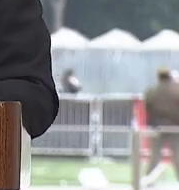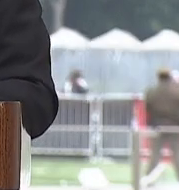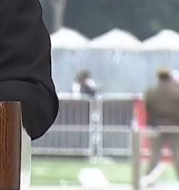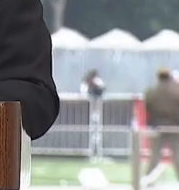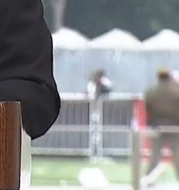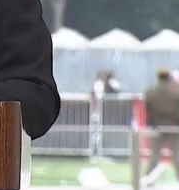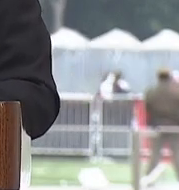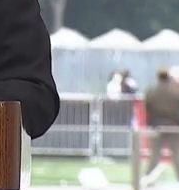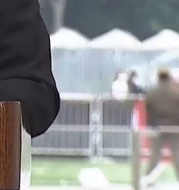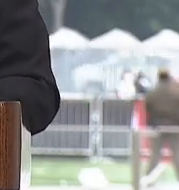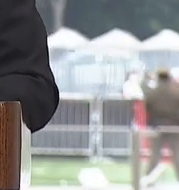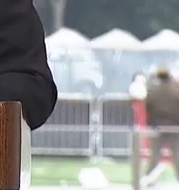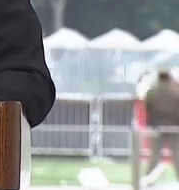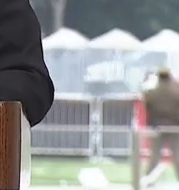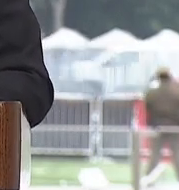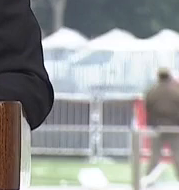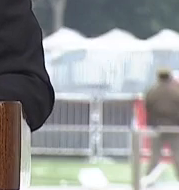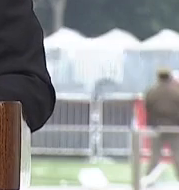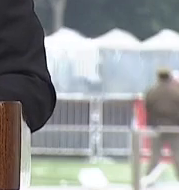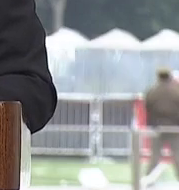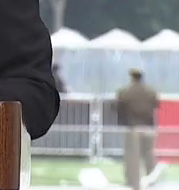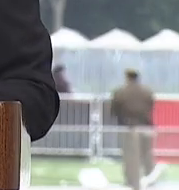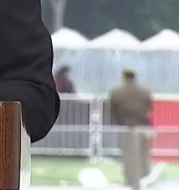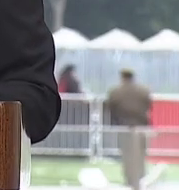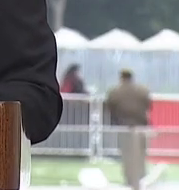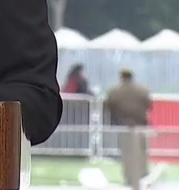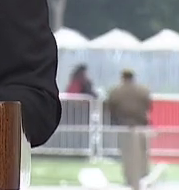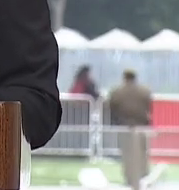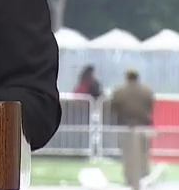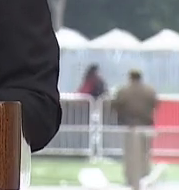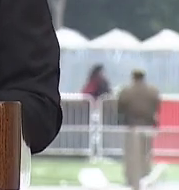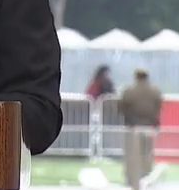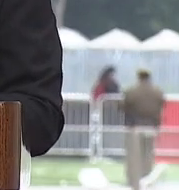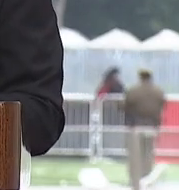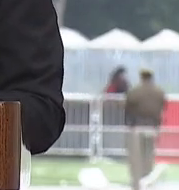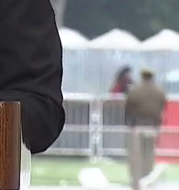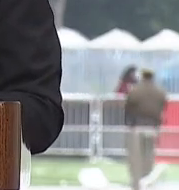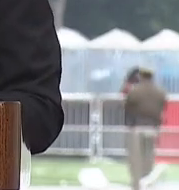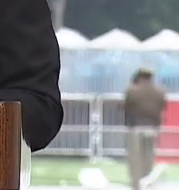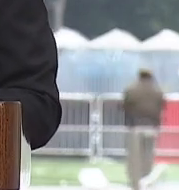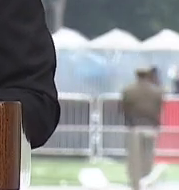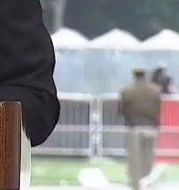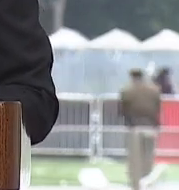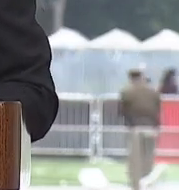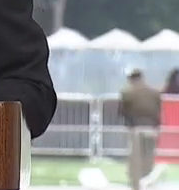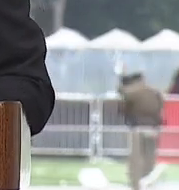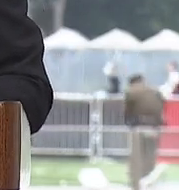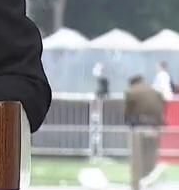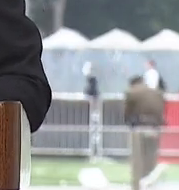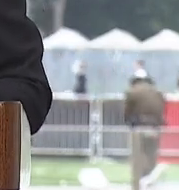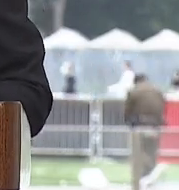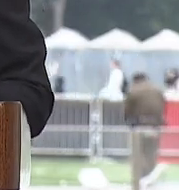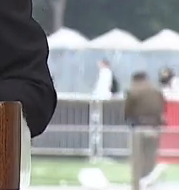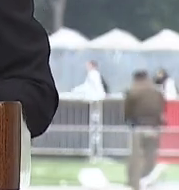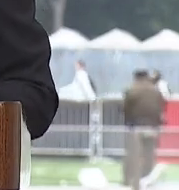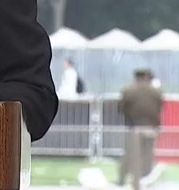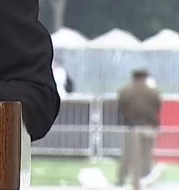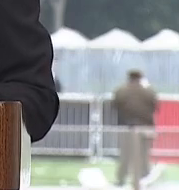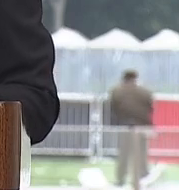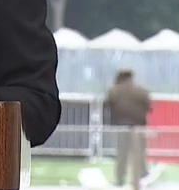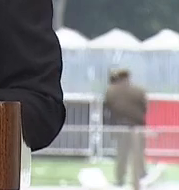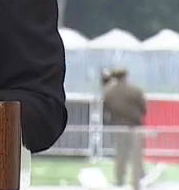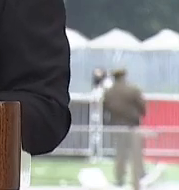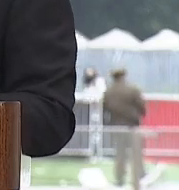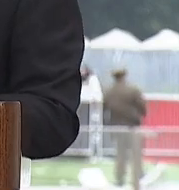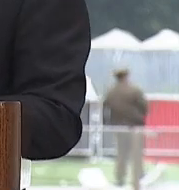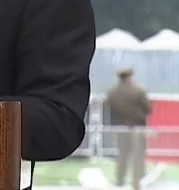se puede repetir, hay que investigarlo, señaló justamente los abusos policiales, decía ahí el presidente de la República, pero señaló